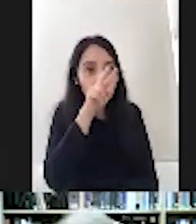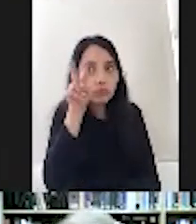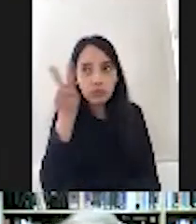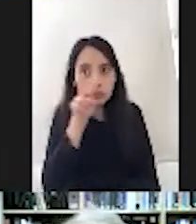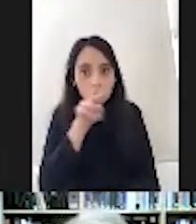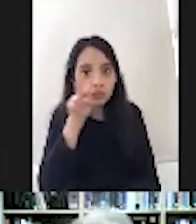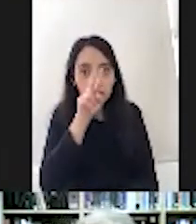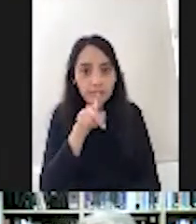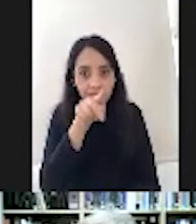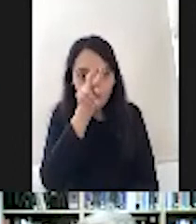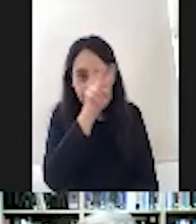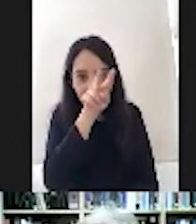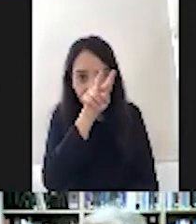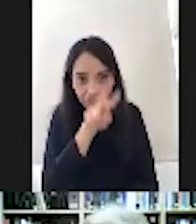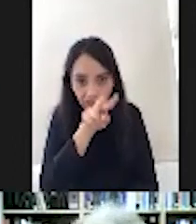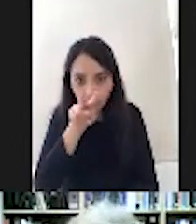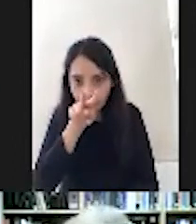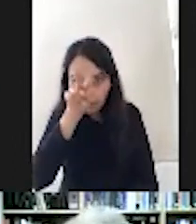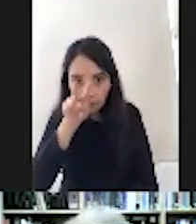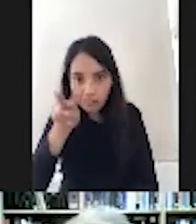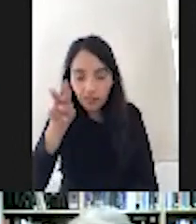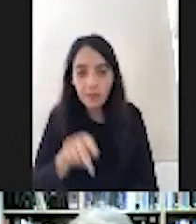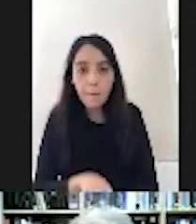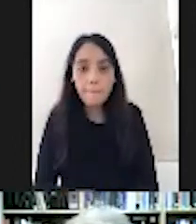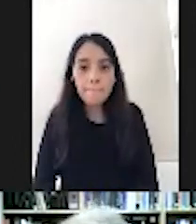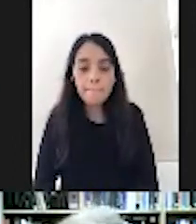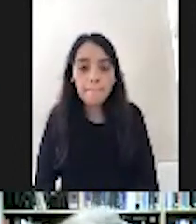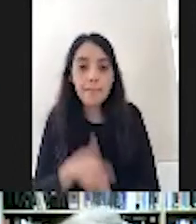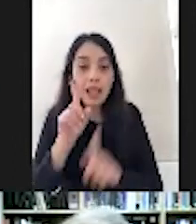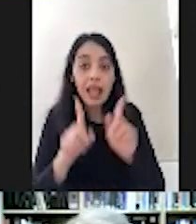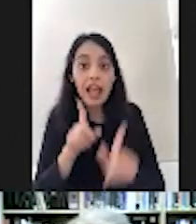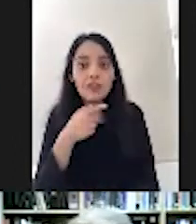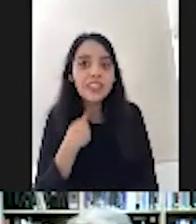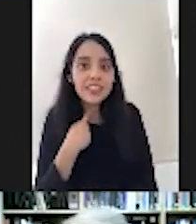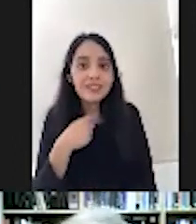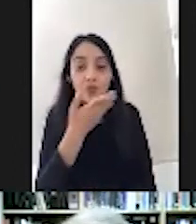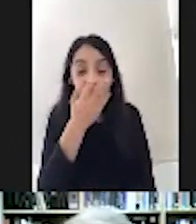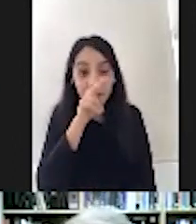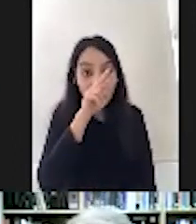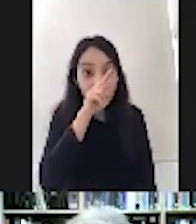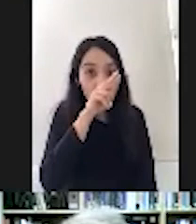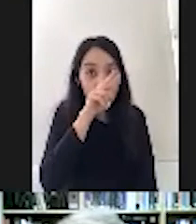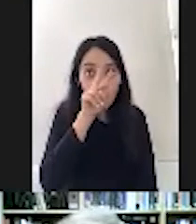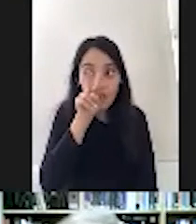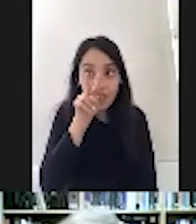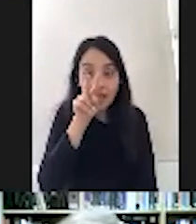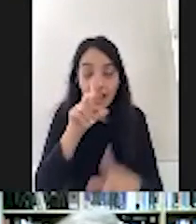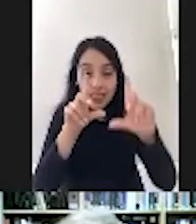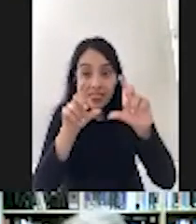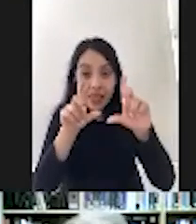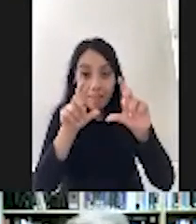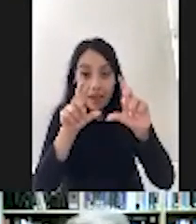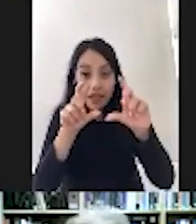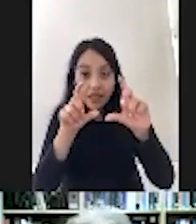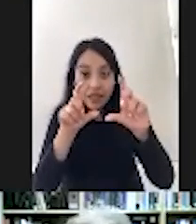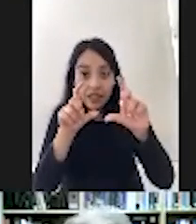imagen. Lo curioso de eso es que cuando ustedes mueven el ojo, la imagen que se proyecta en su retina